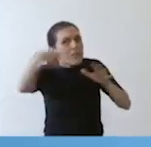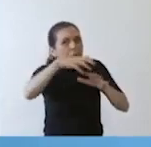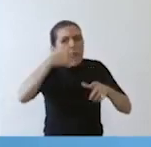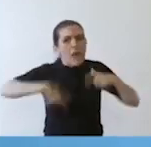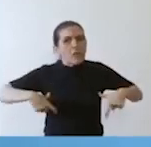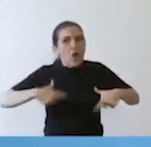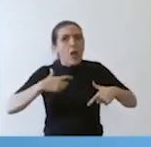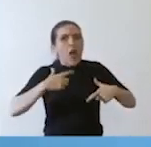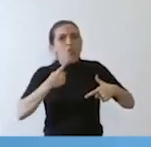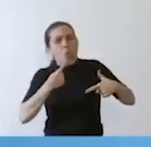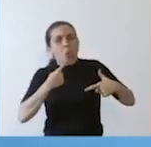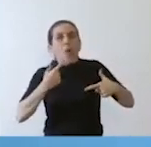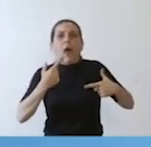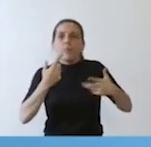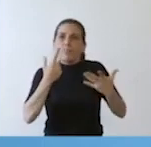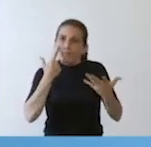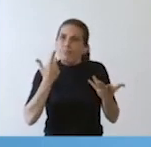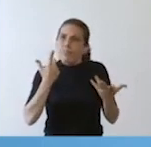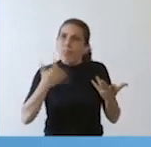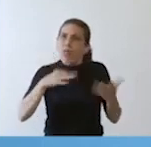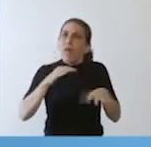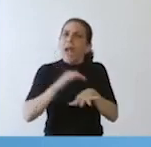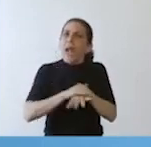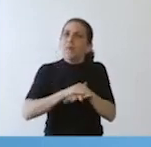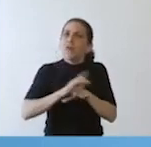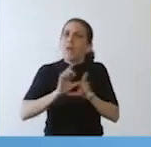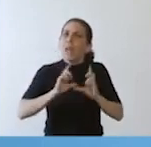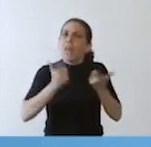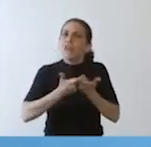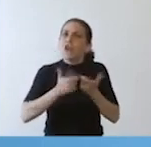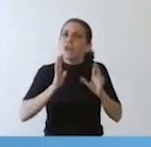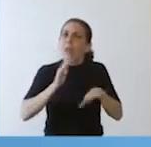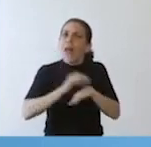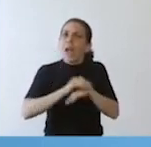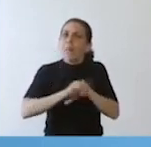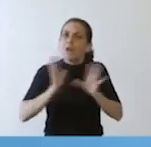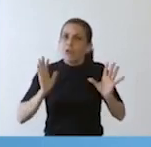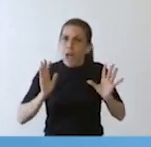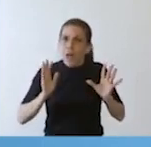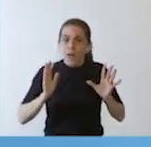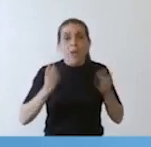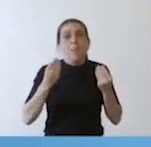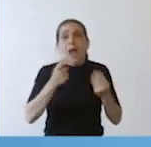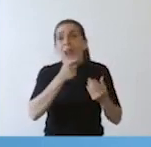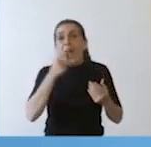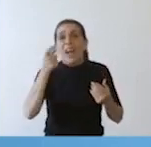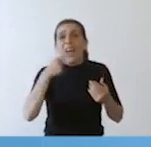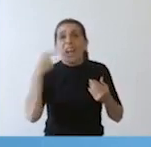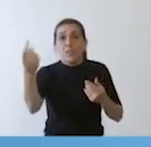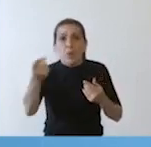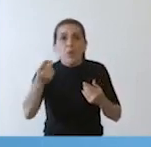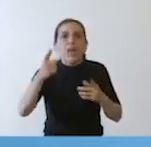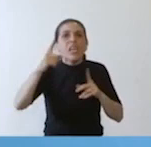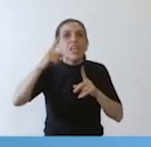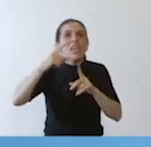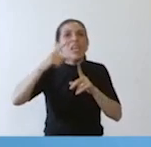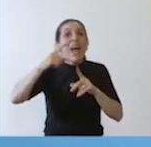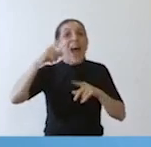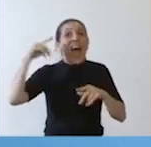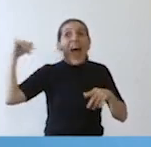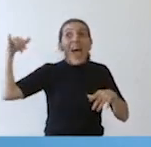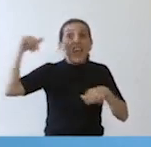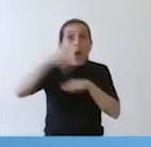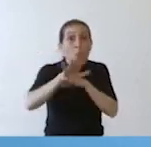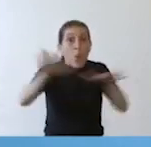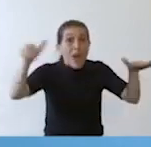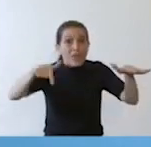elemento importante es la responsabilidad social. Para contestarle a usted, las medidas de toma de temperatura en los aeropuertos no